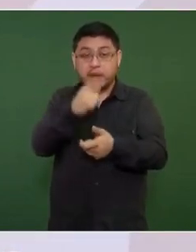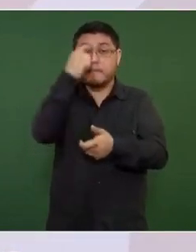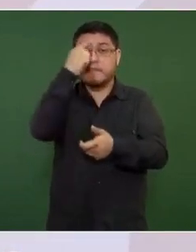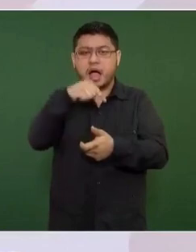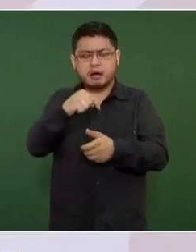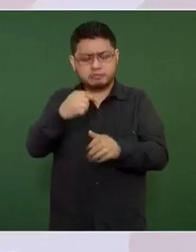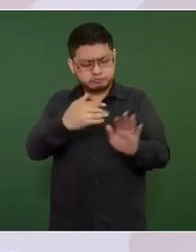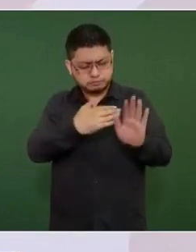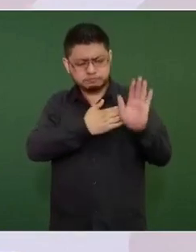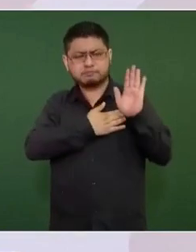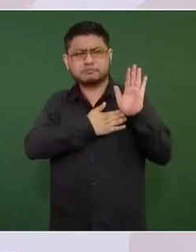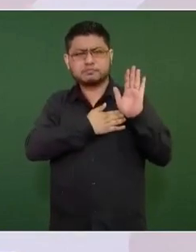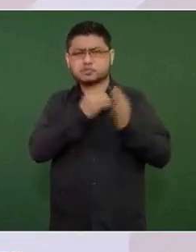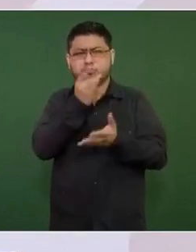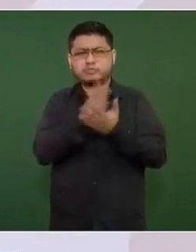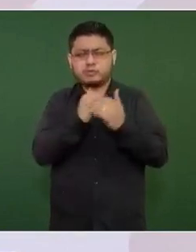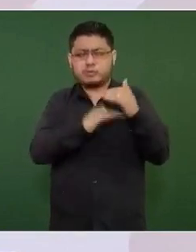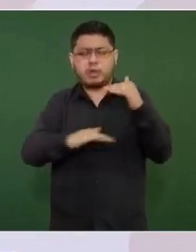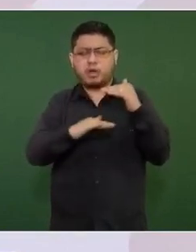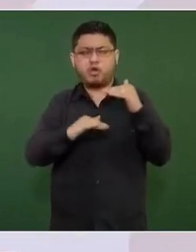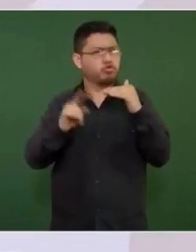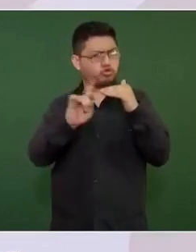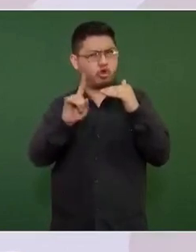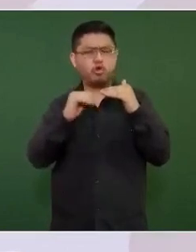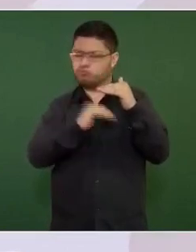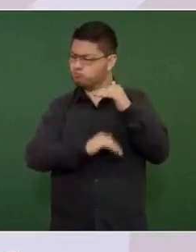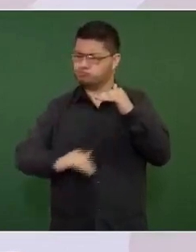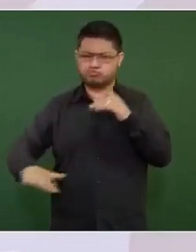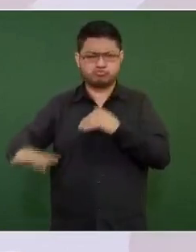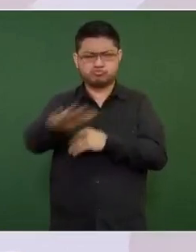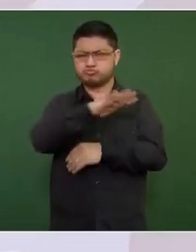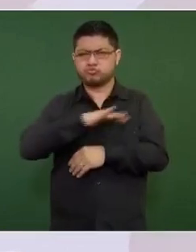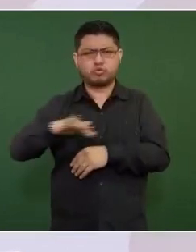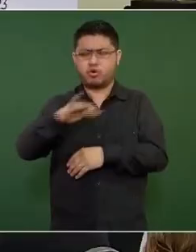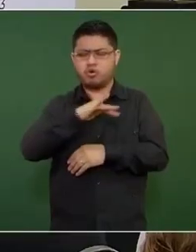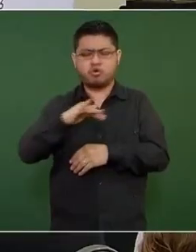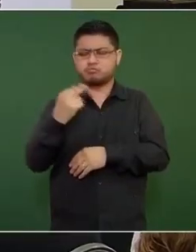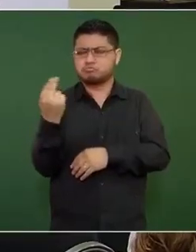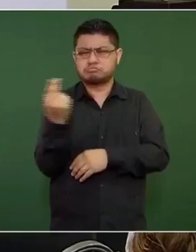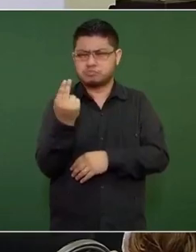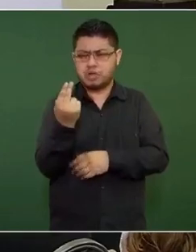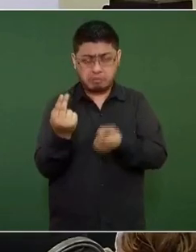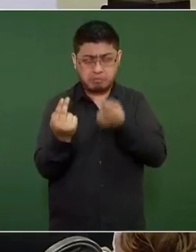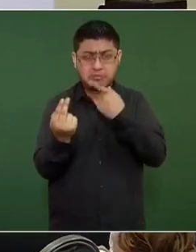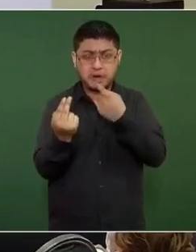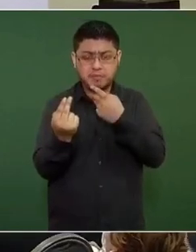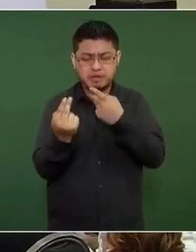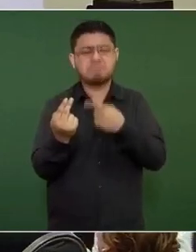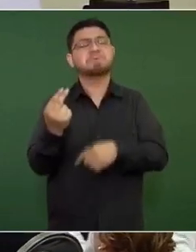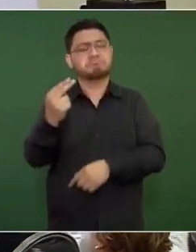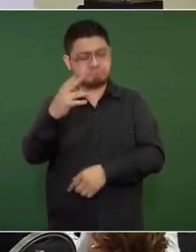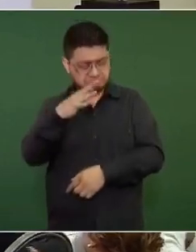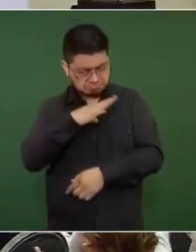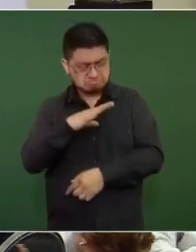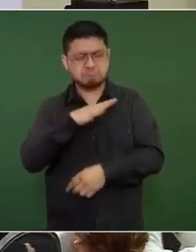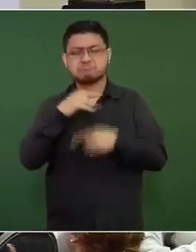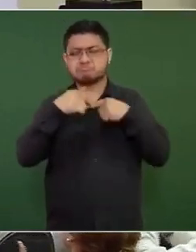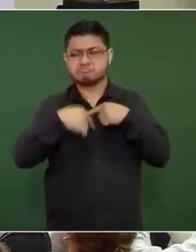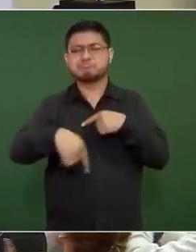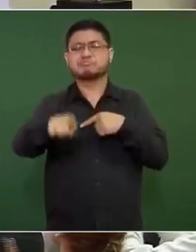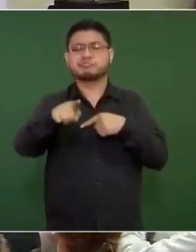no solo el cuadro básico sino todos los medicamentos los mexicanos eso es lo que se está